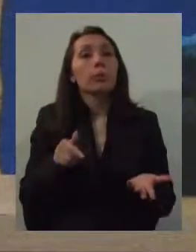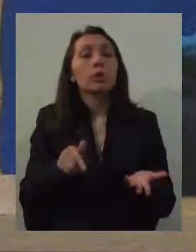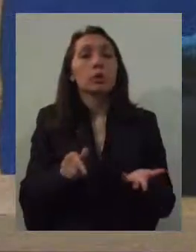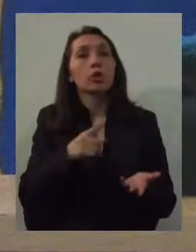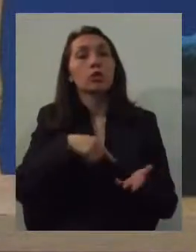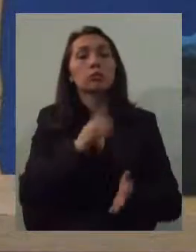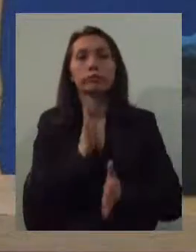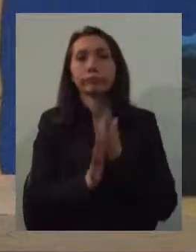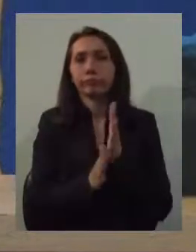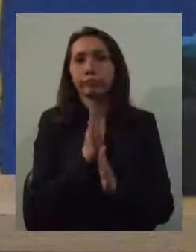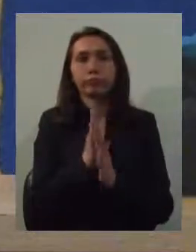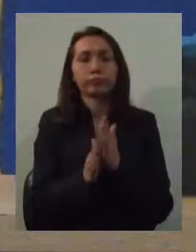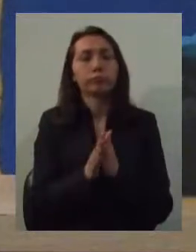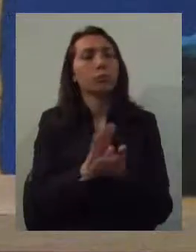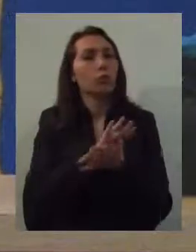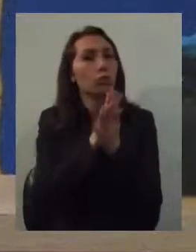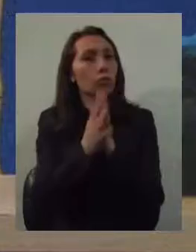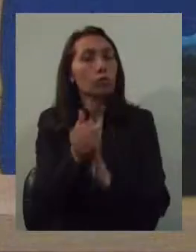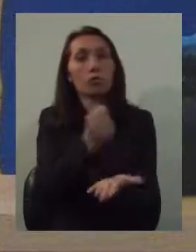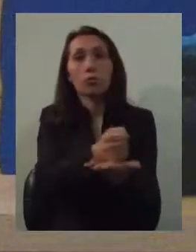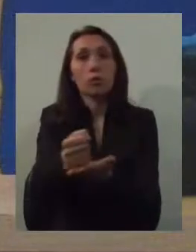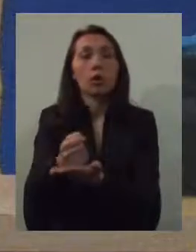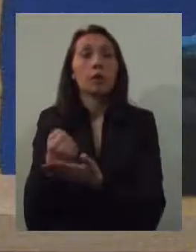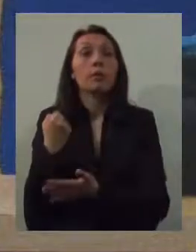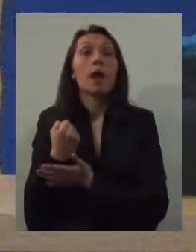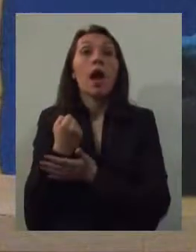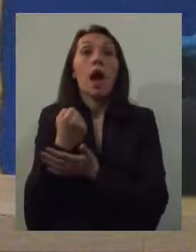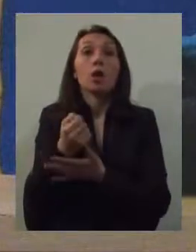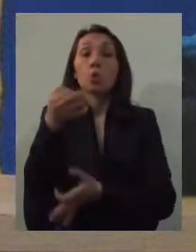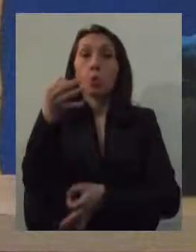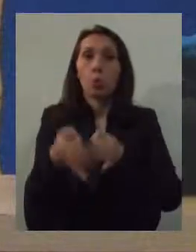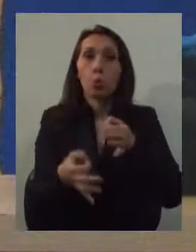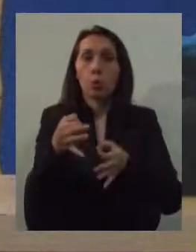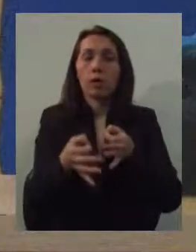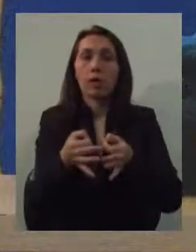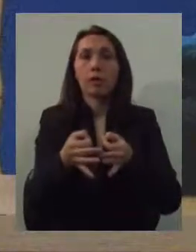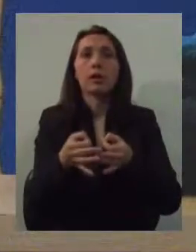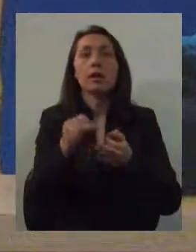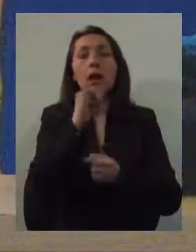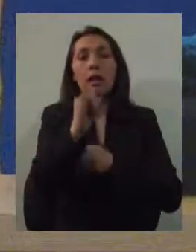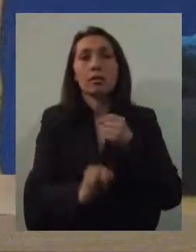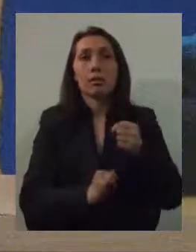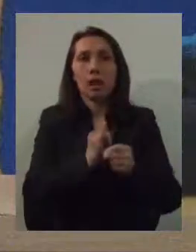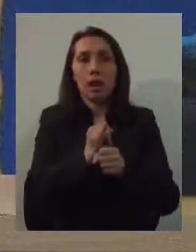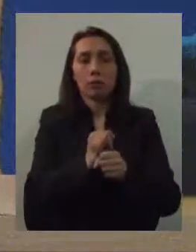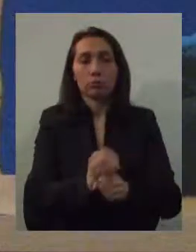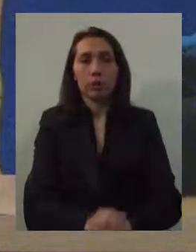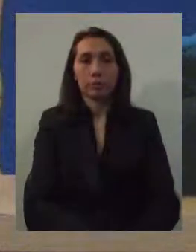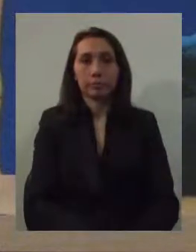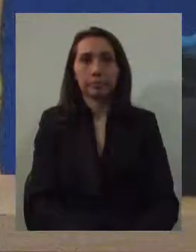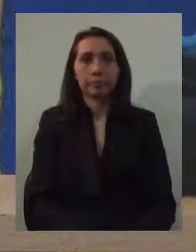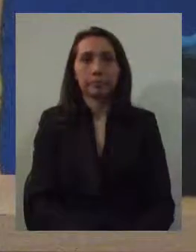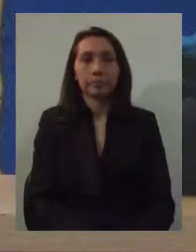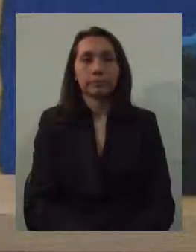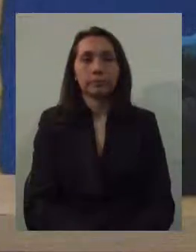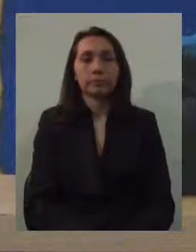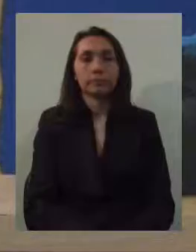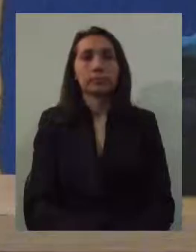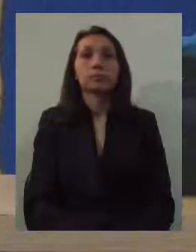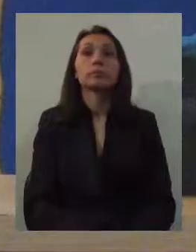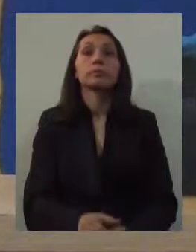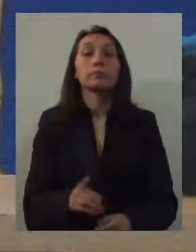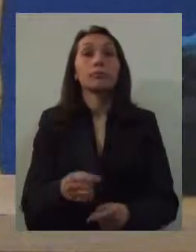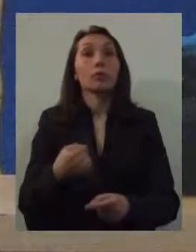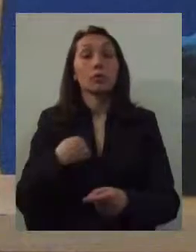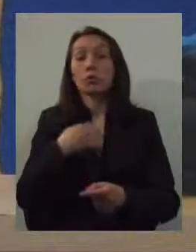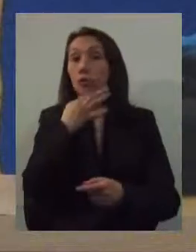hemos agilizado todos los trámites de cooperación jurídica internacional. Las fuentes a las